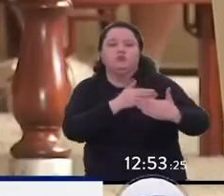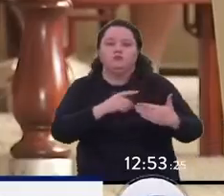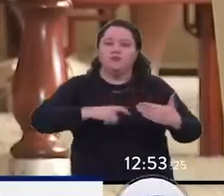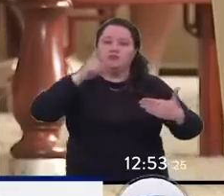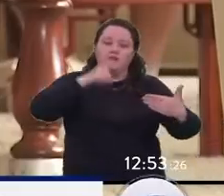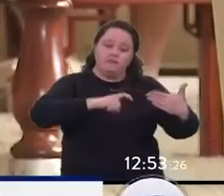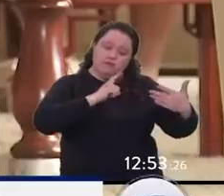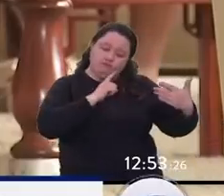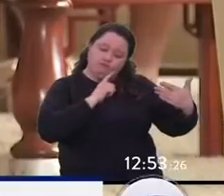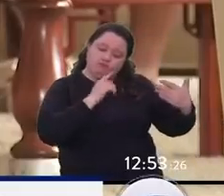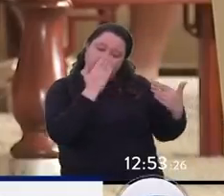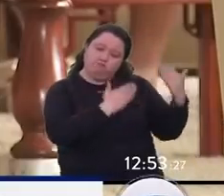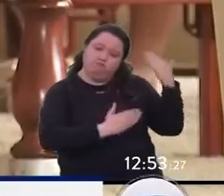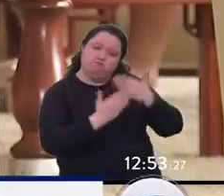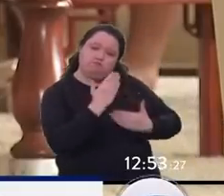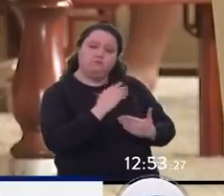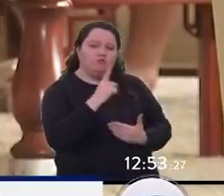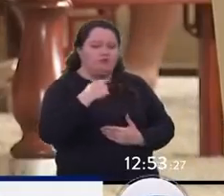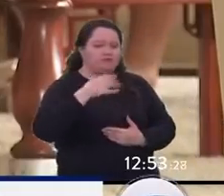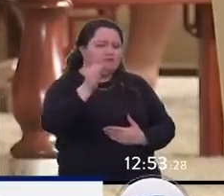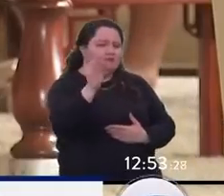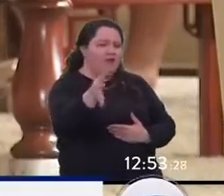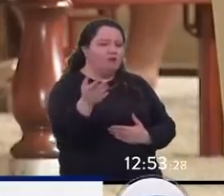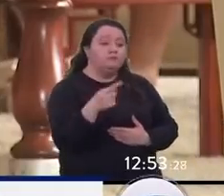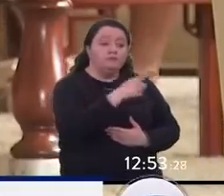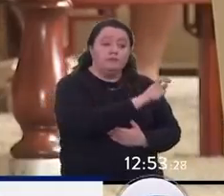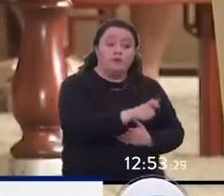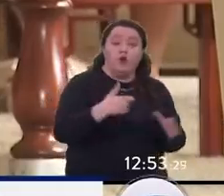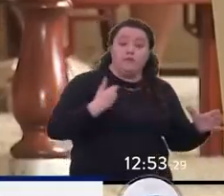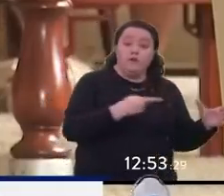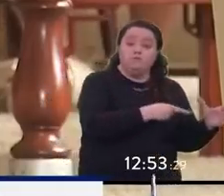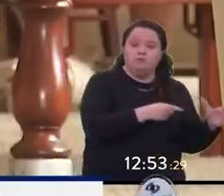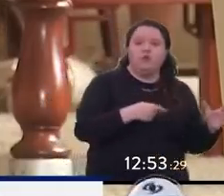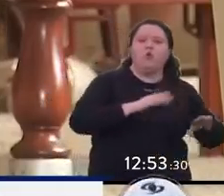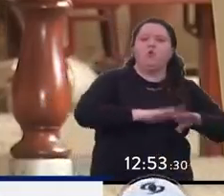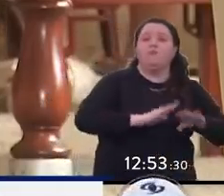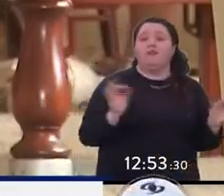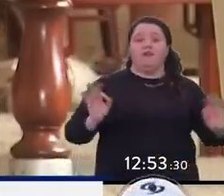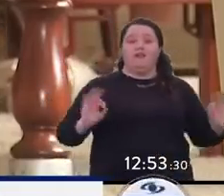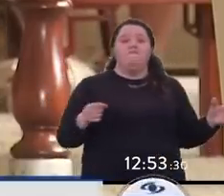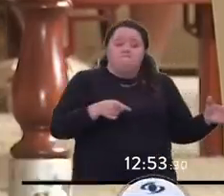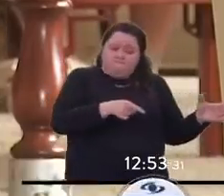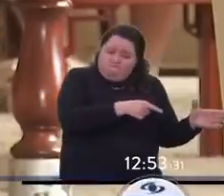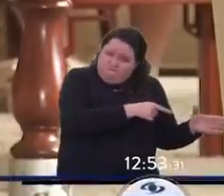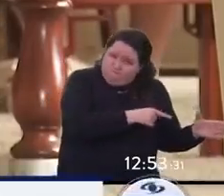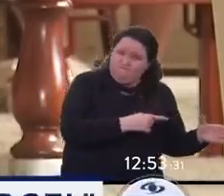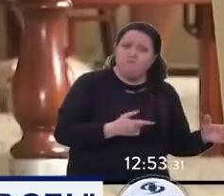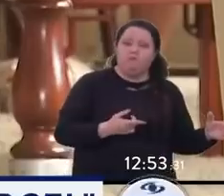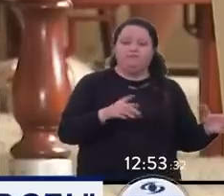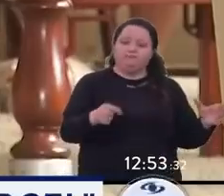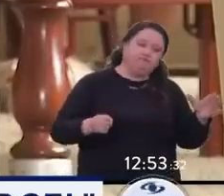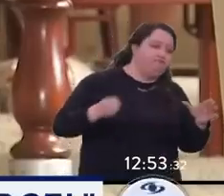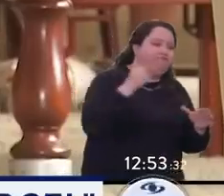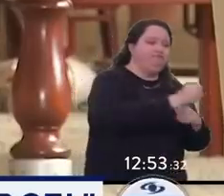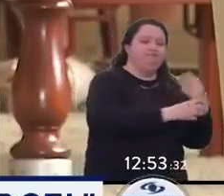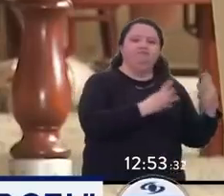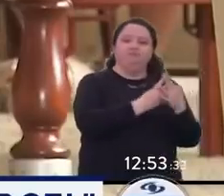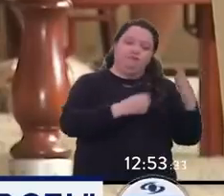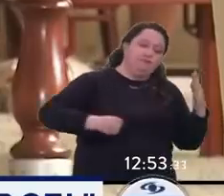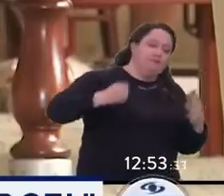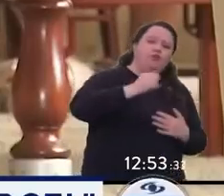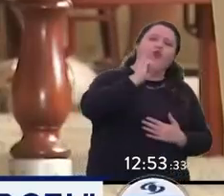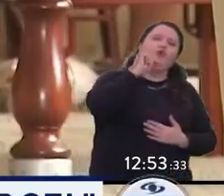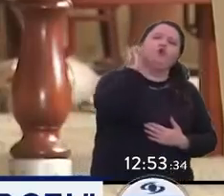estoy segura, ¿sí? Que entre esos jóvenes hay jóvenes inocentes que están siendo encarcelados simplemente